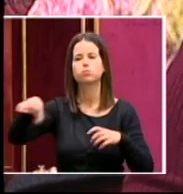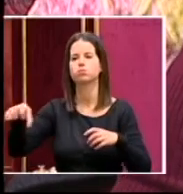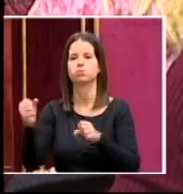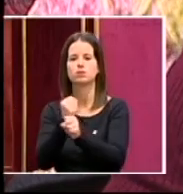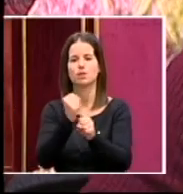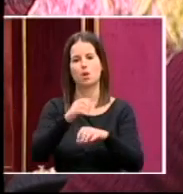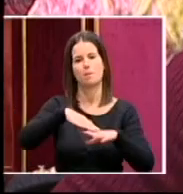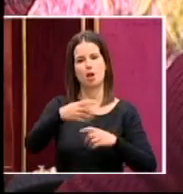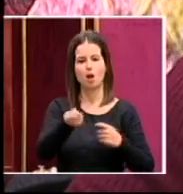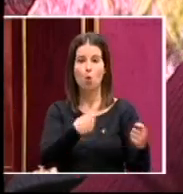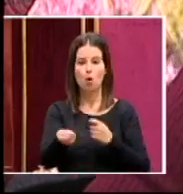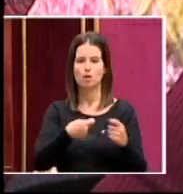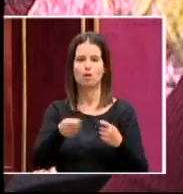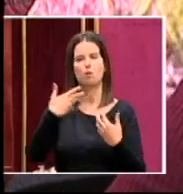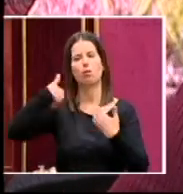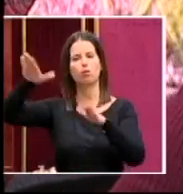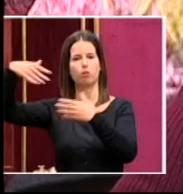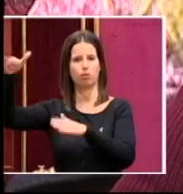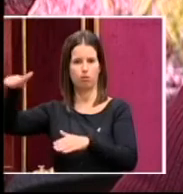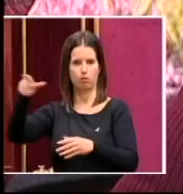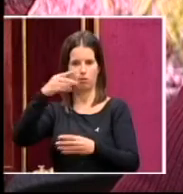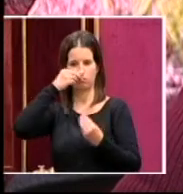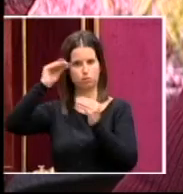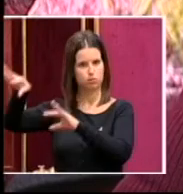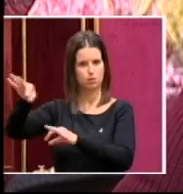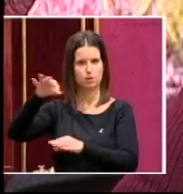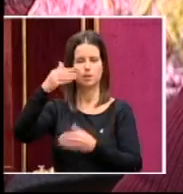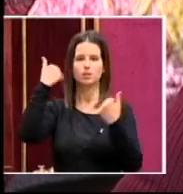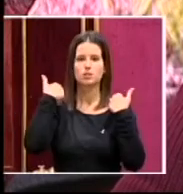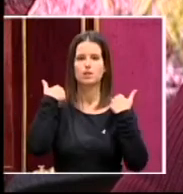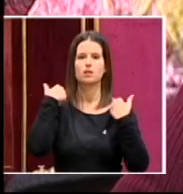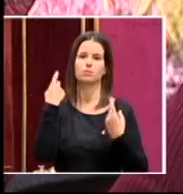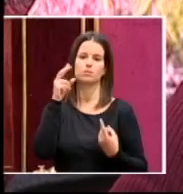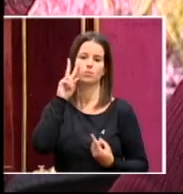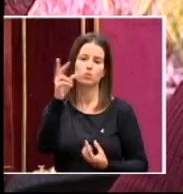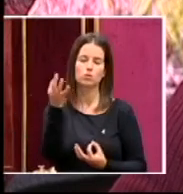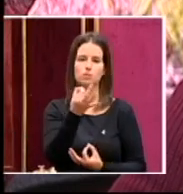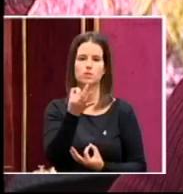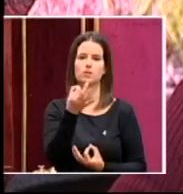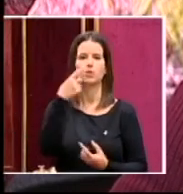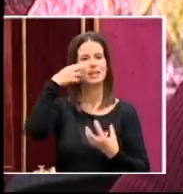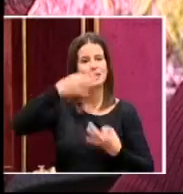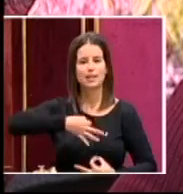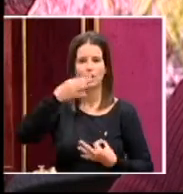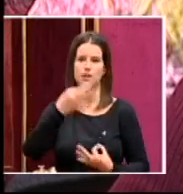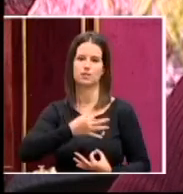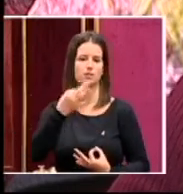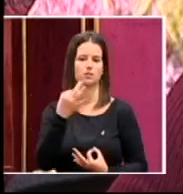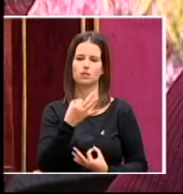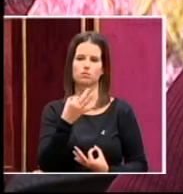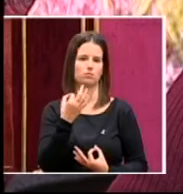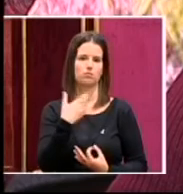no para eludir la responsabilidad. Y desde este punto de vista, ser realista es saber que en esto nos va la vida